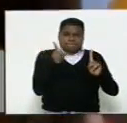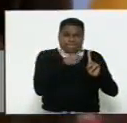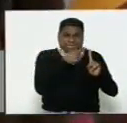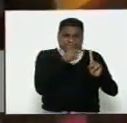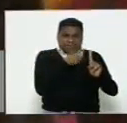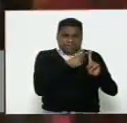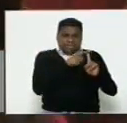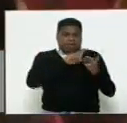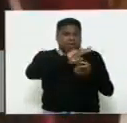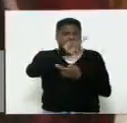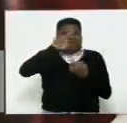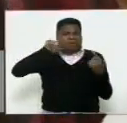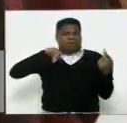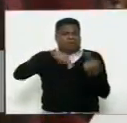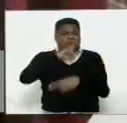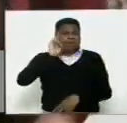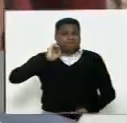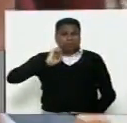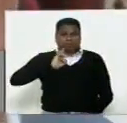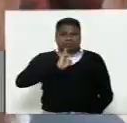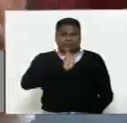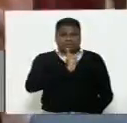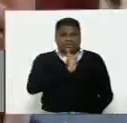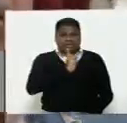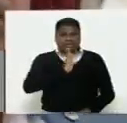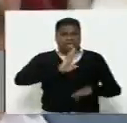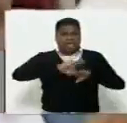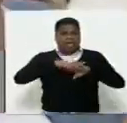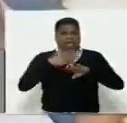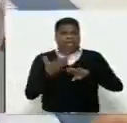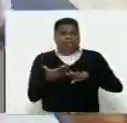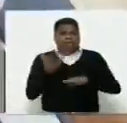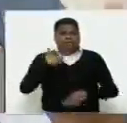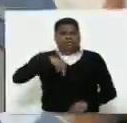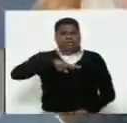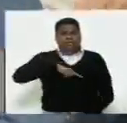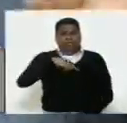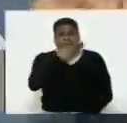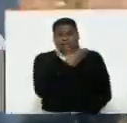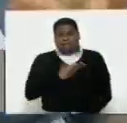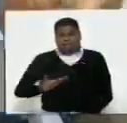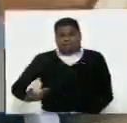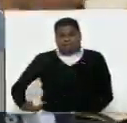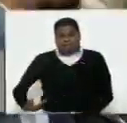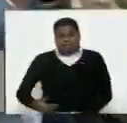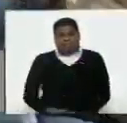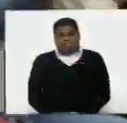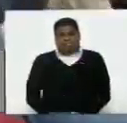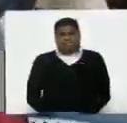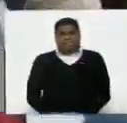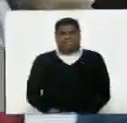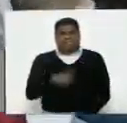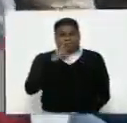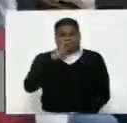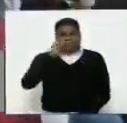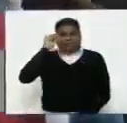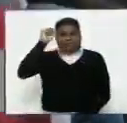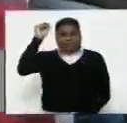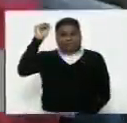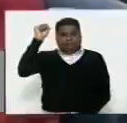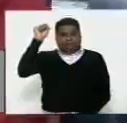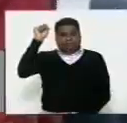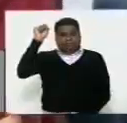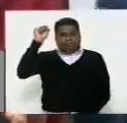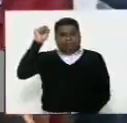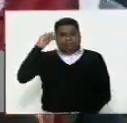la revolución bolivariana, porque nuestro presidente Nicolás Maduro